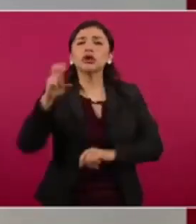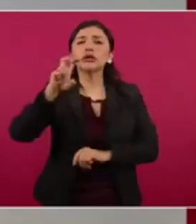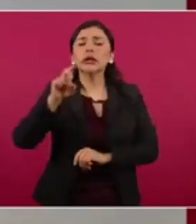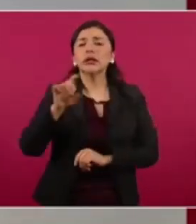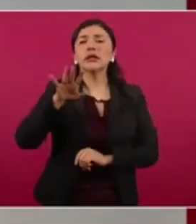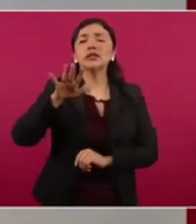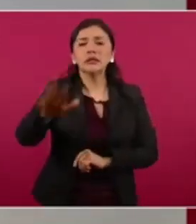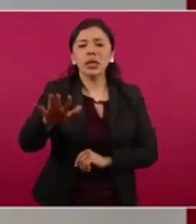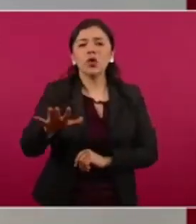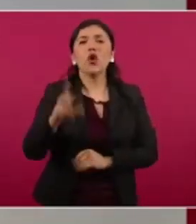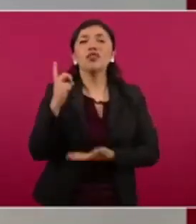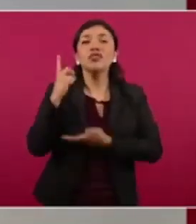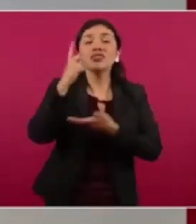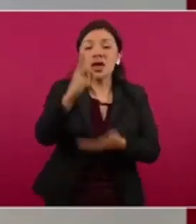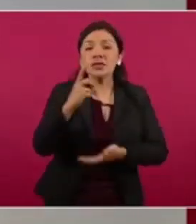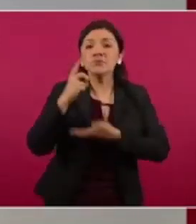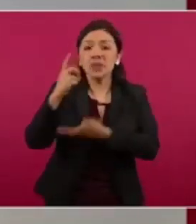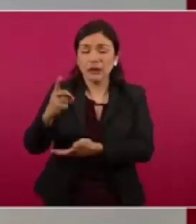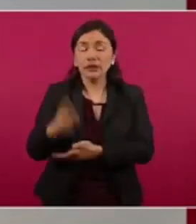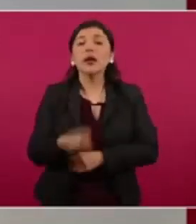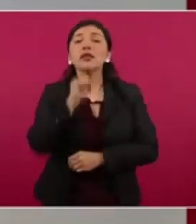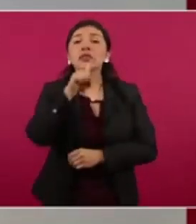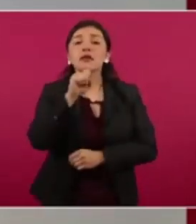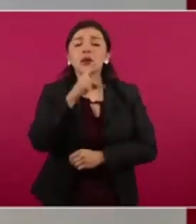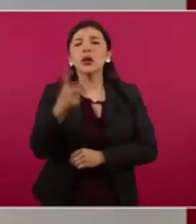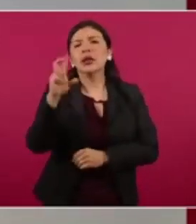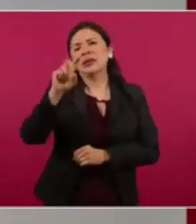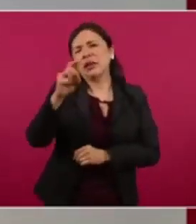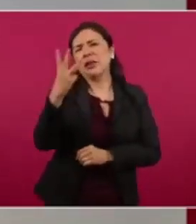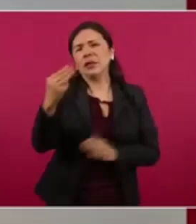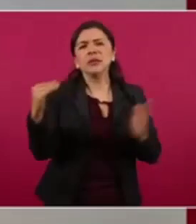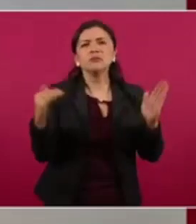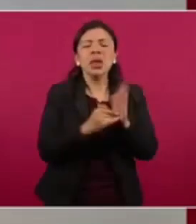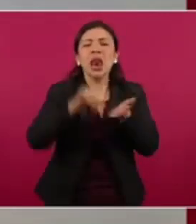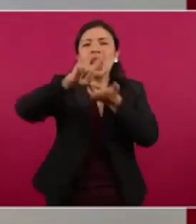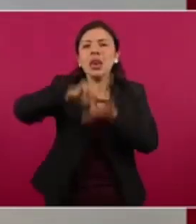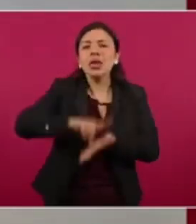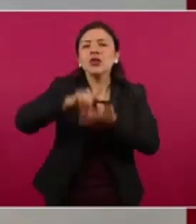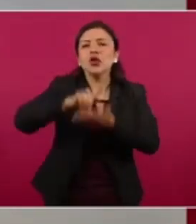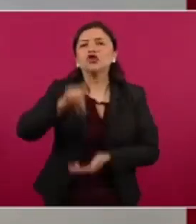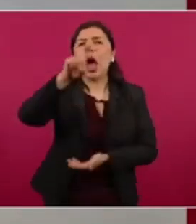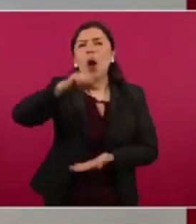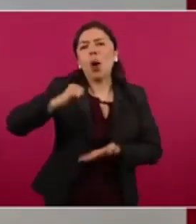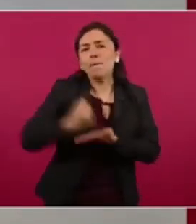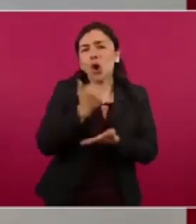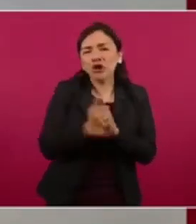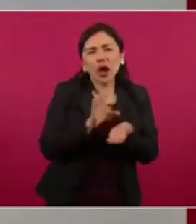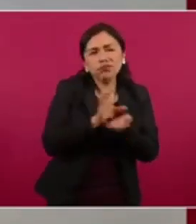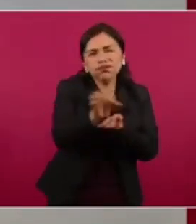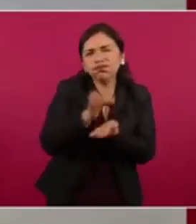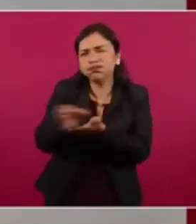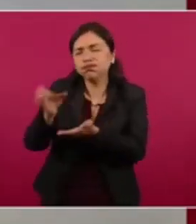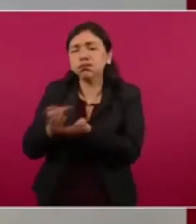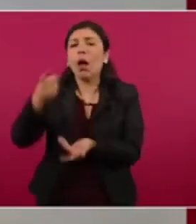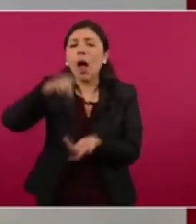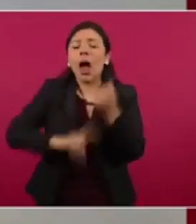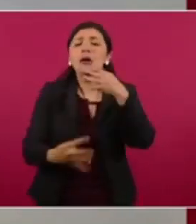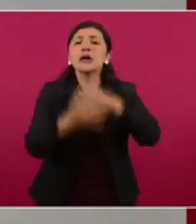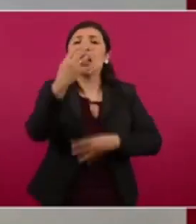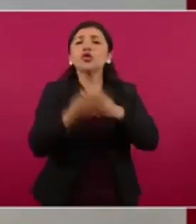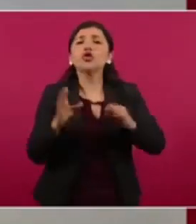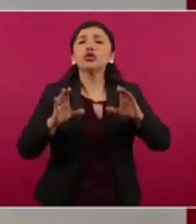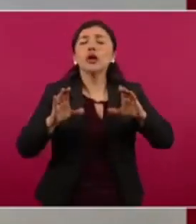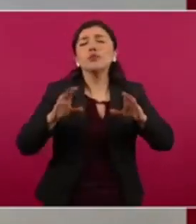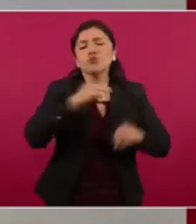16,235 despensas y un total de 33,000 litros de agua embotellada en 14 municipios de los